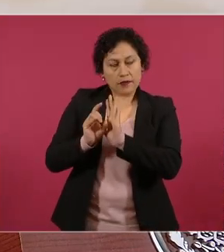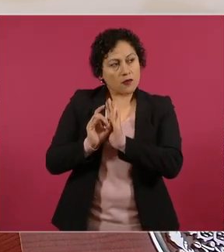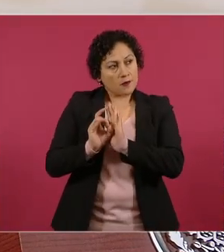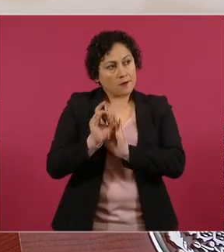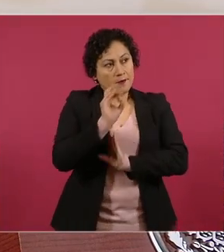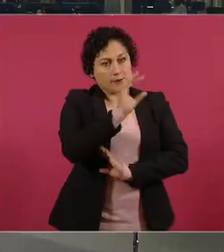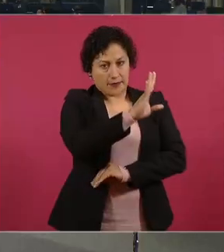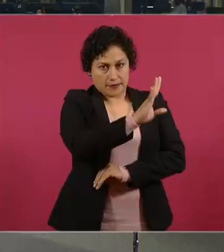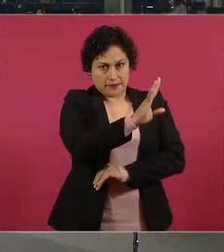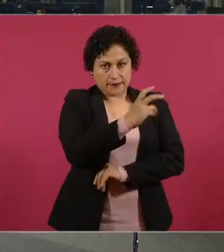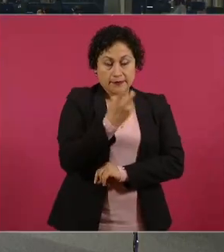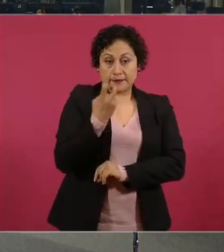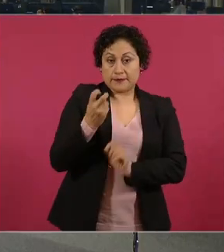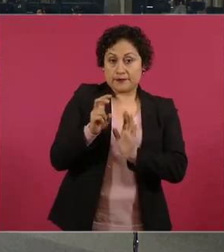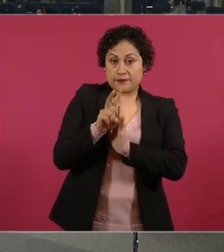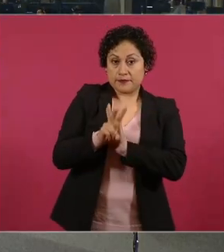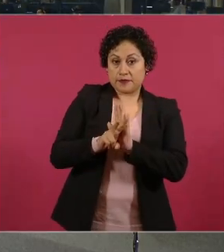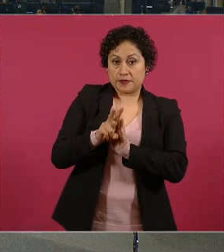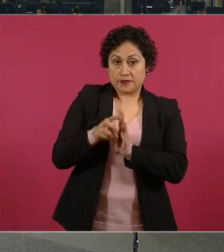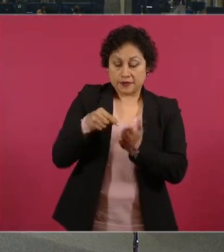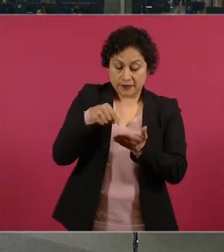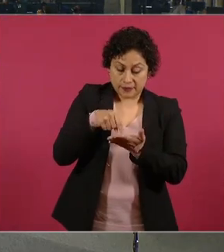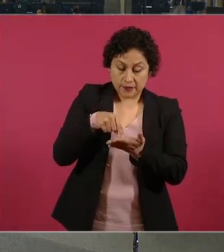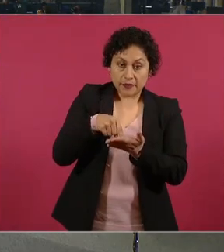de un túnel